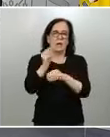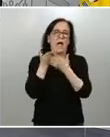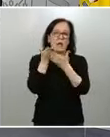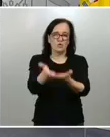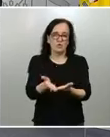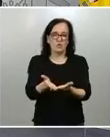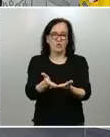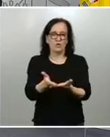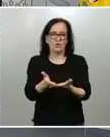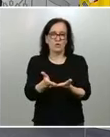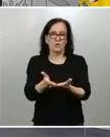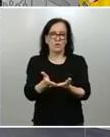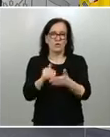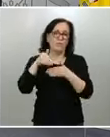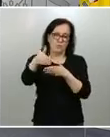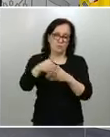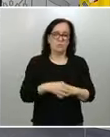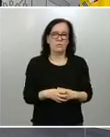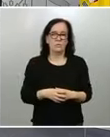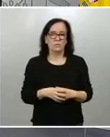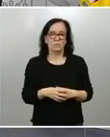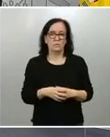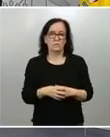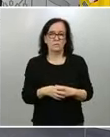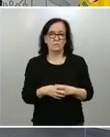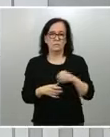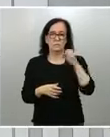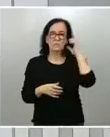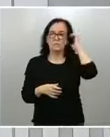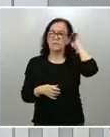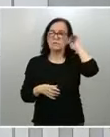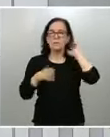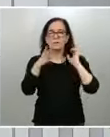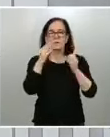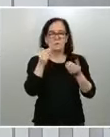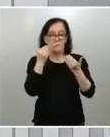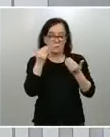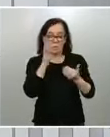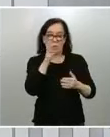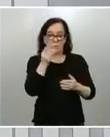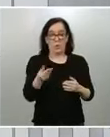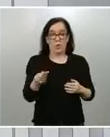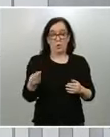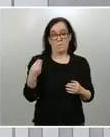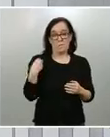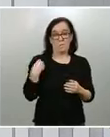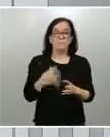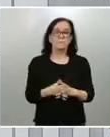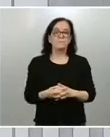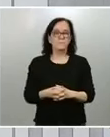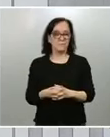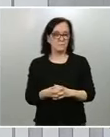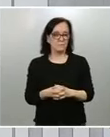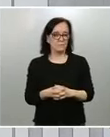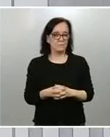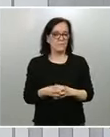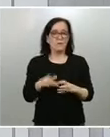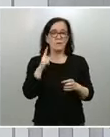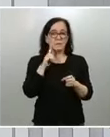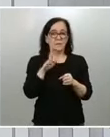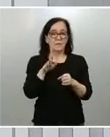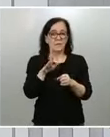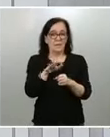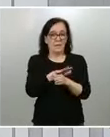el futuro muchas gracias luis por tus preguntas en el ámbito de los